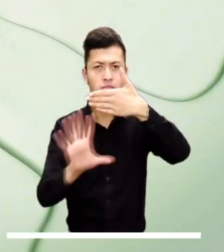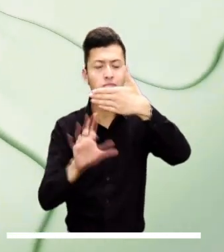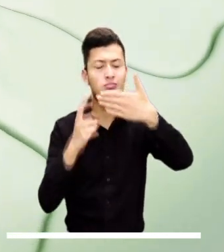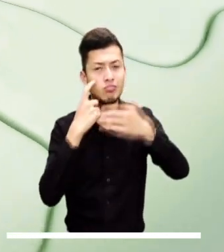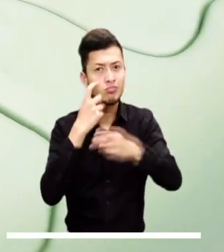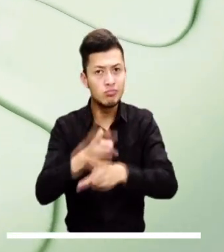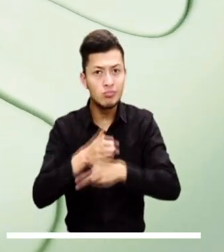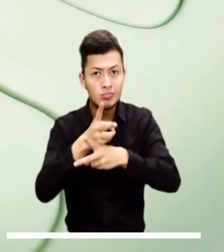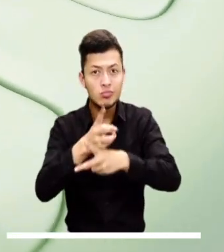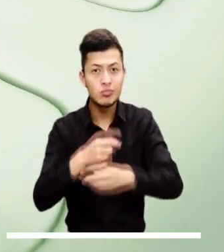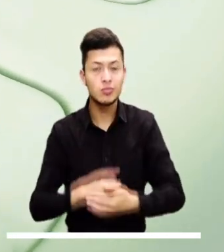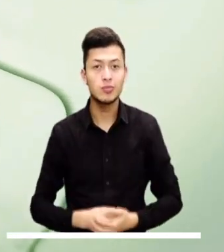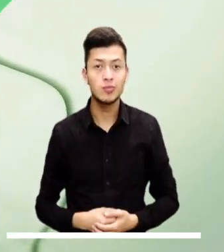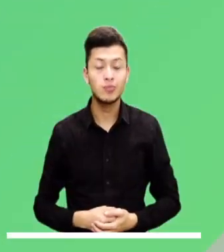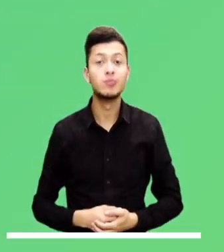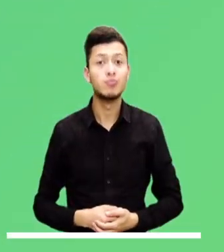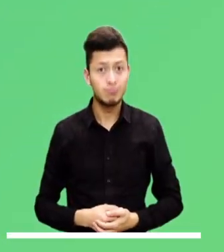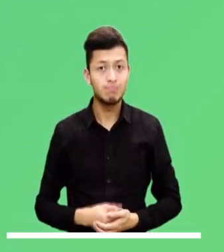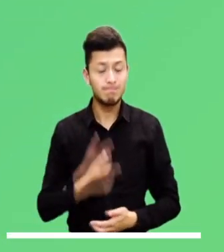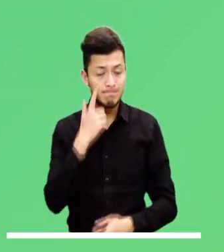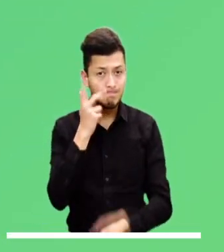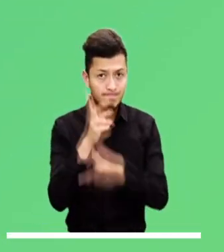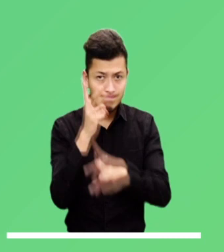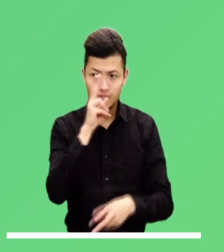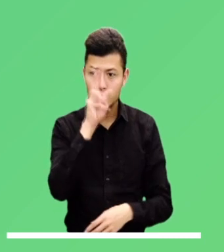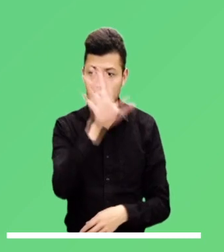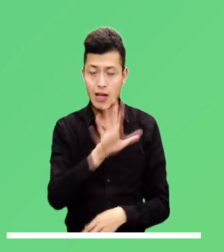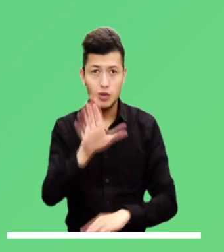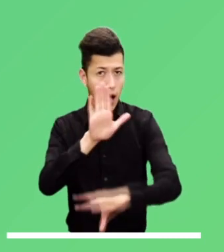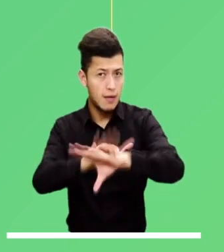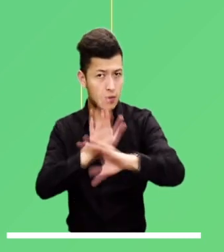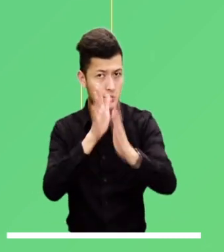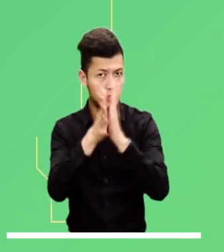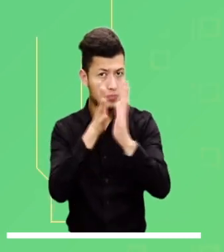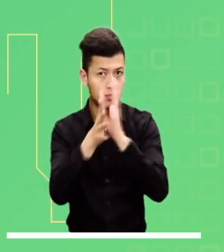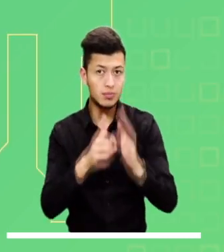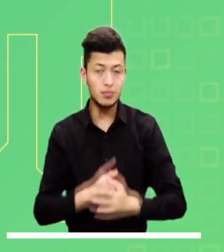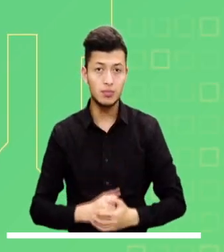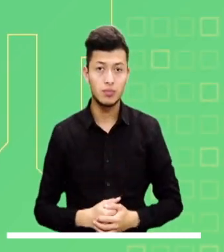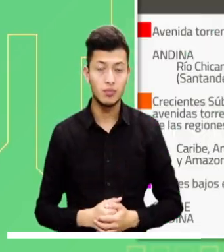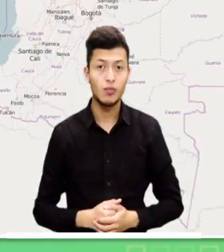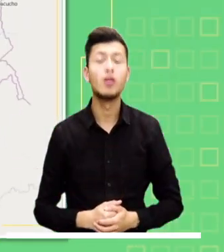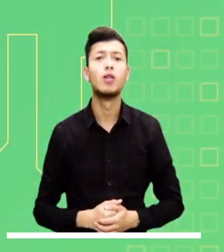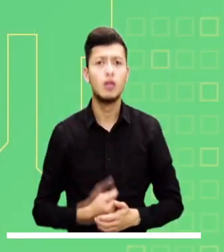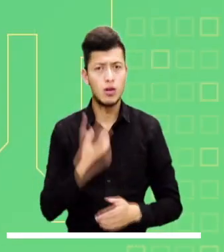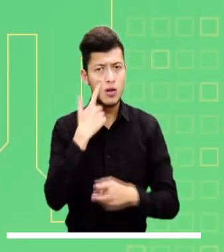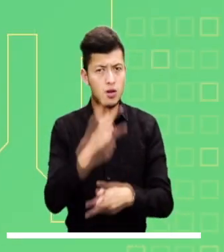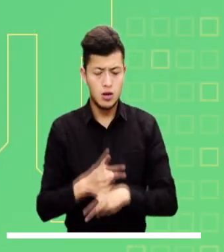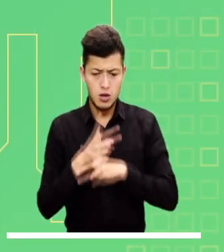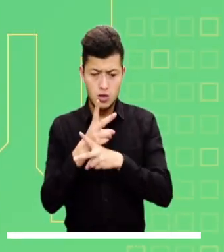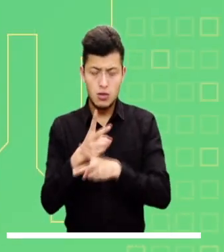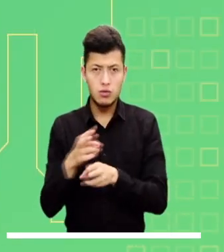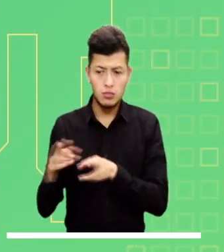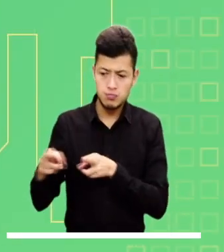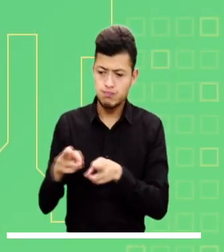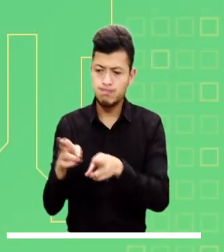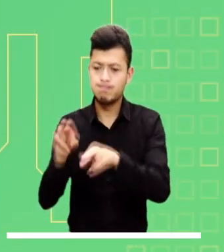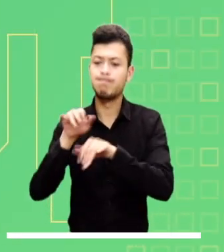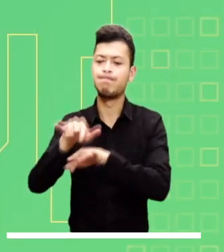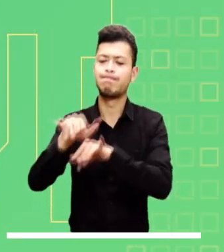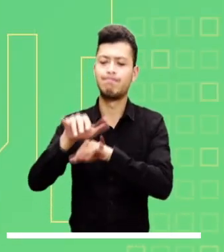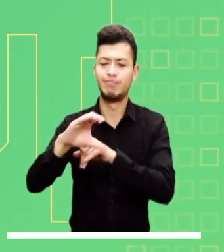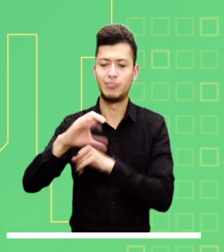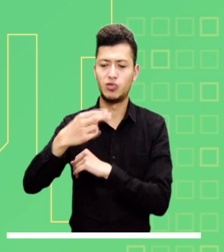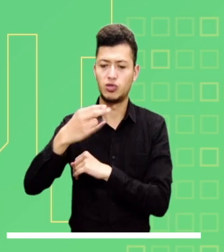la ciudad. Ahora, mucha atención a las principales alertas para hoy a nivel nacional. Persiste la máxima alerta